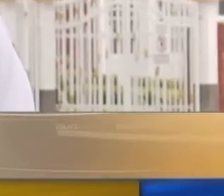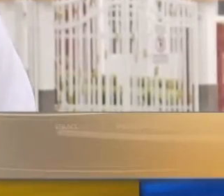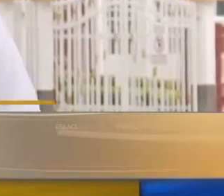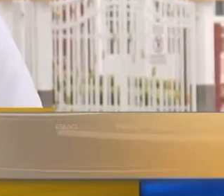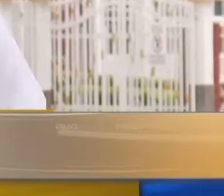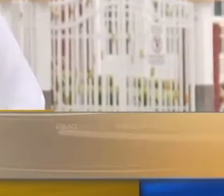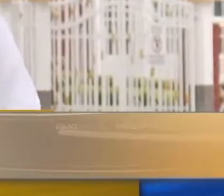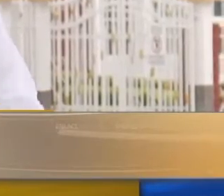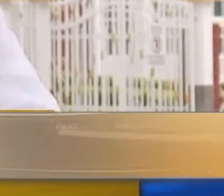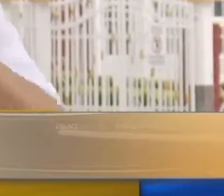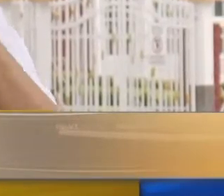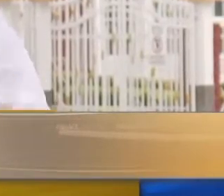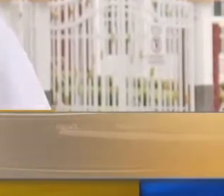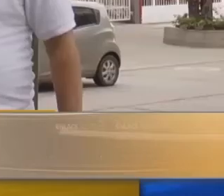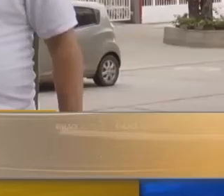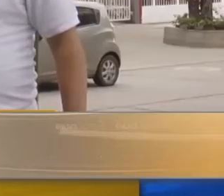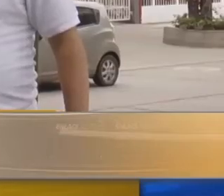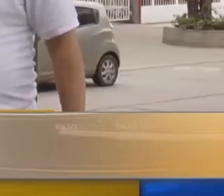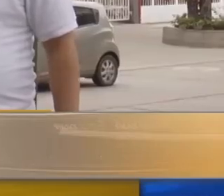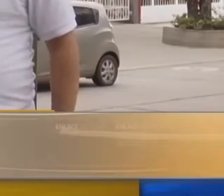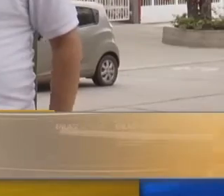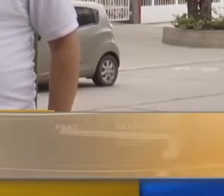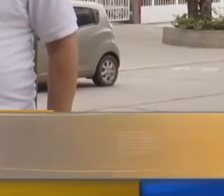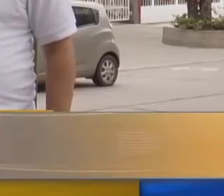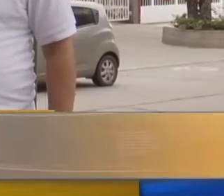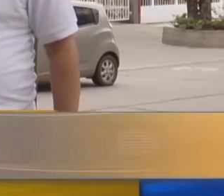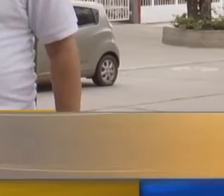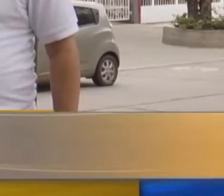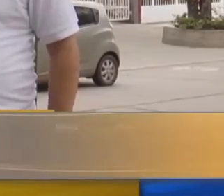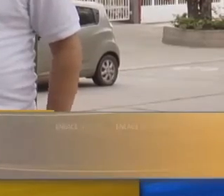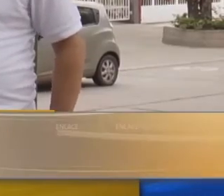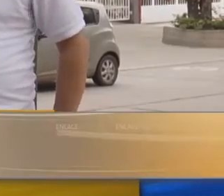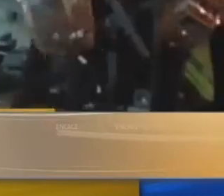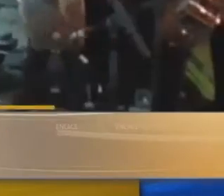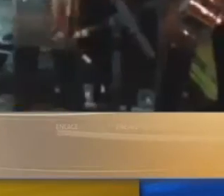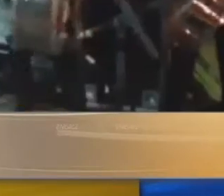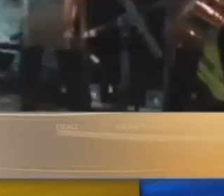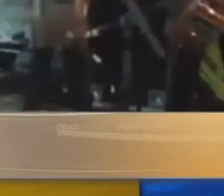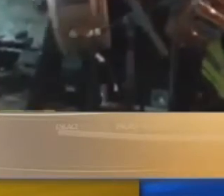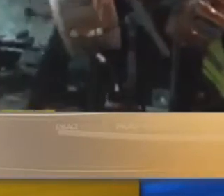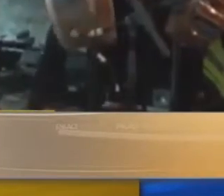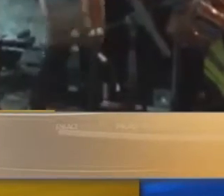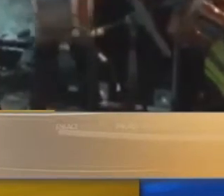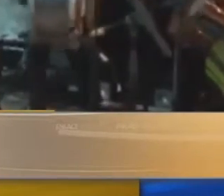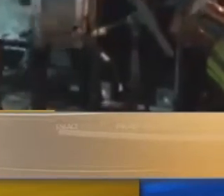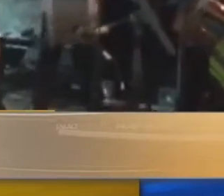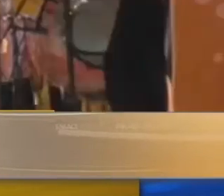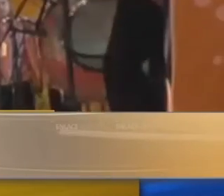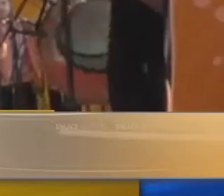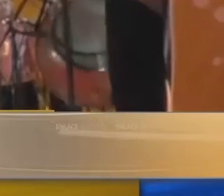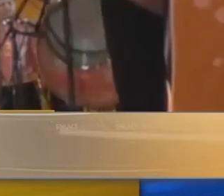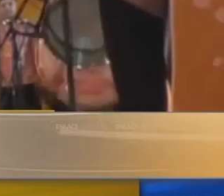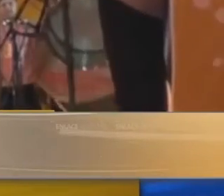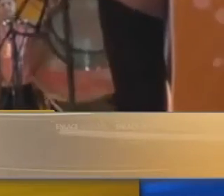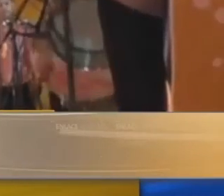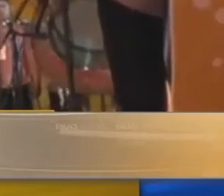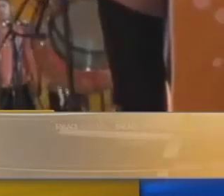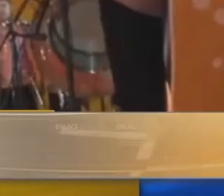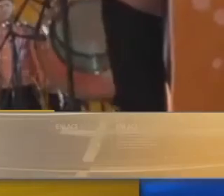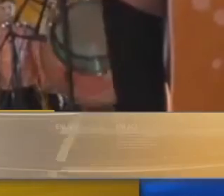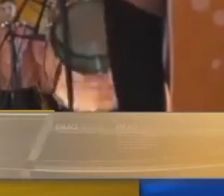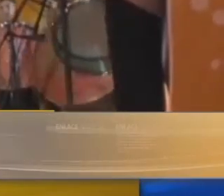al cierre, Asociación de Música Popular realizará del 22 al 24 de abril una nueva versión del Festival de Bandas Folclóricas. 10 son